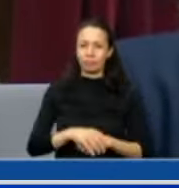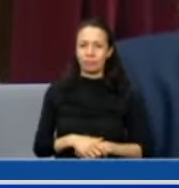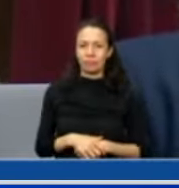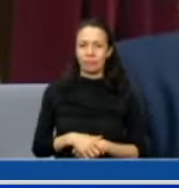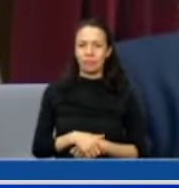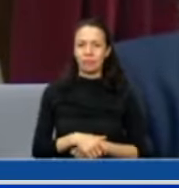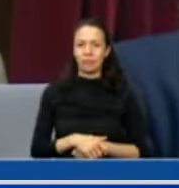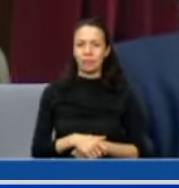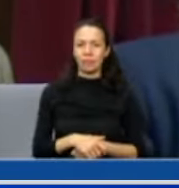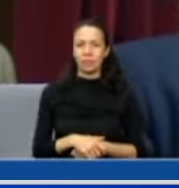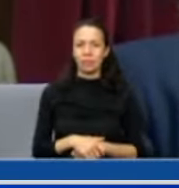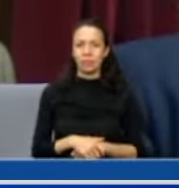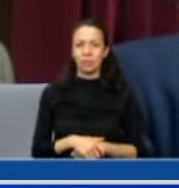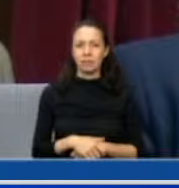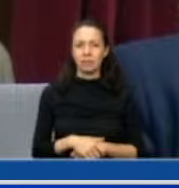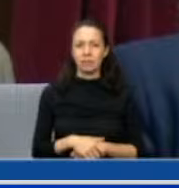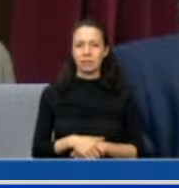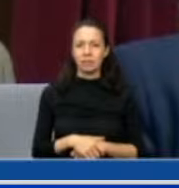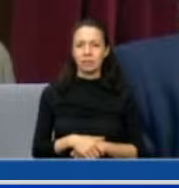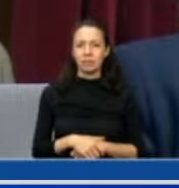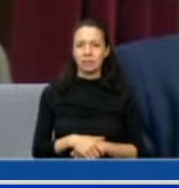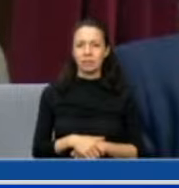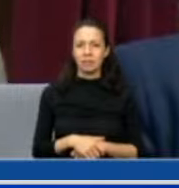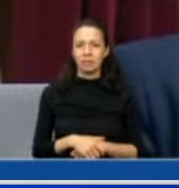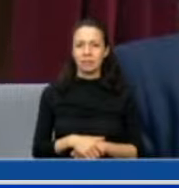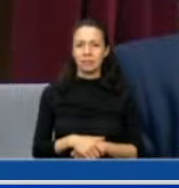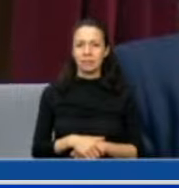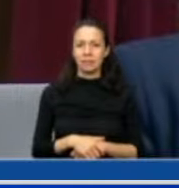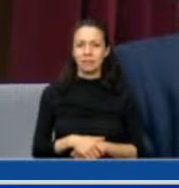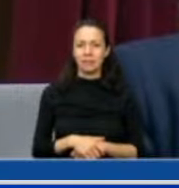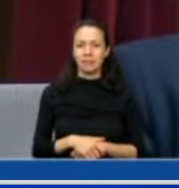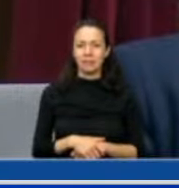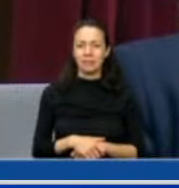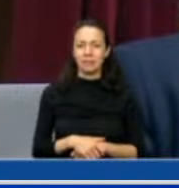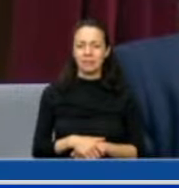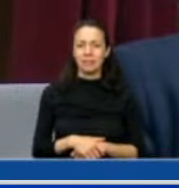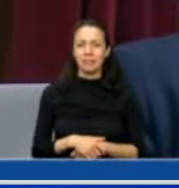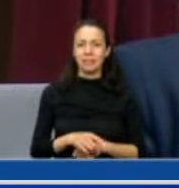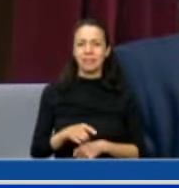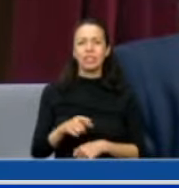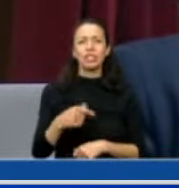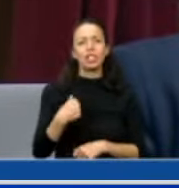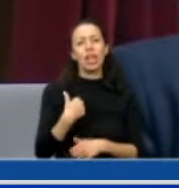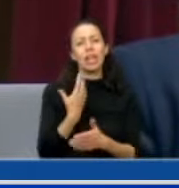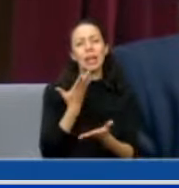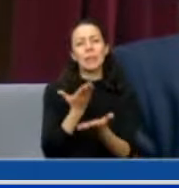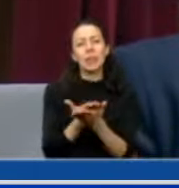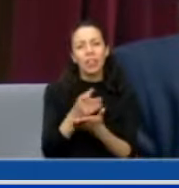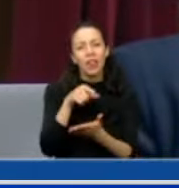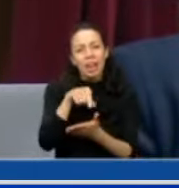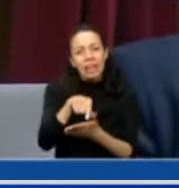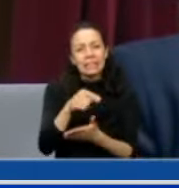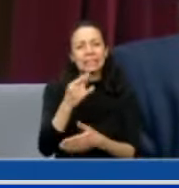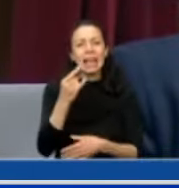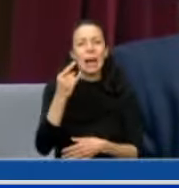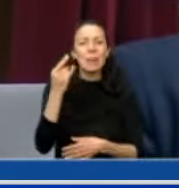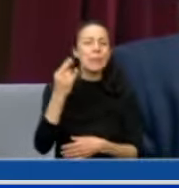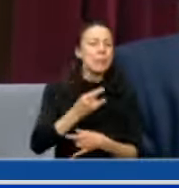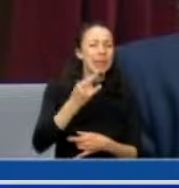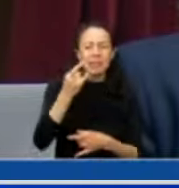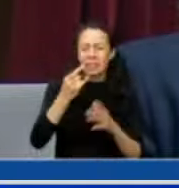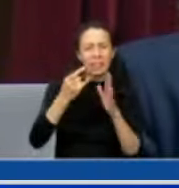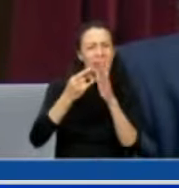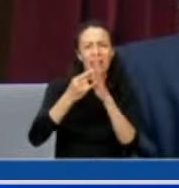que nadie, más allá de su pensamiento liberal, sí. Lo cual también es falso, porque el liberalismo no es como él piensa del liberalismo.